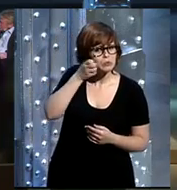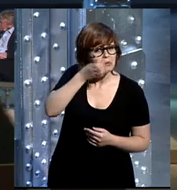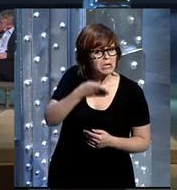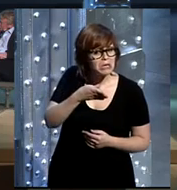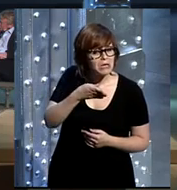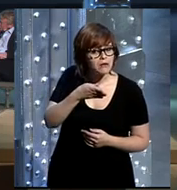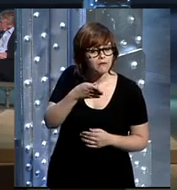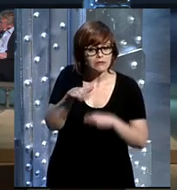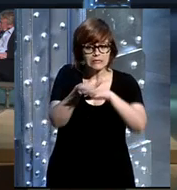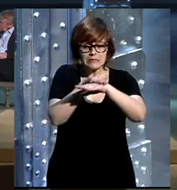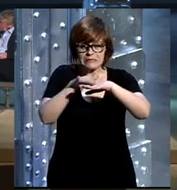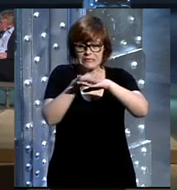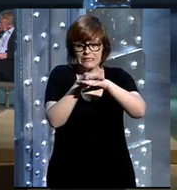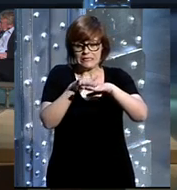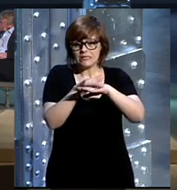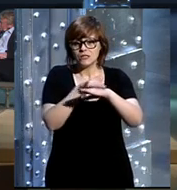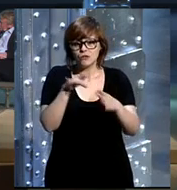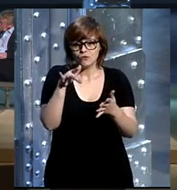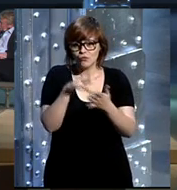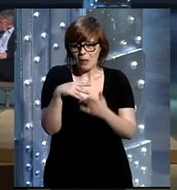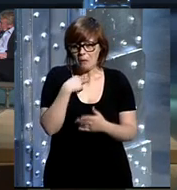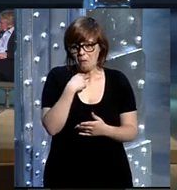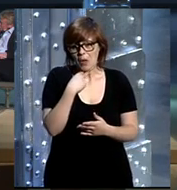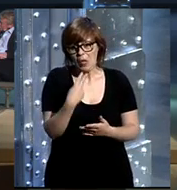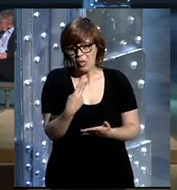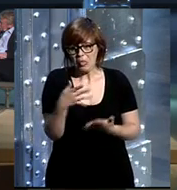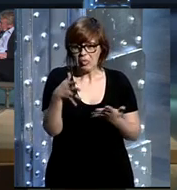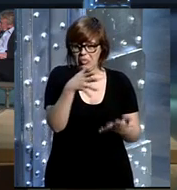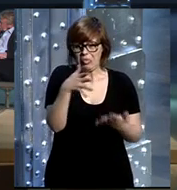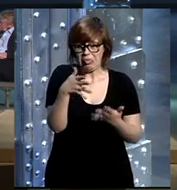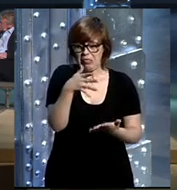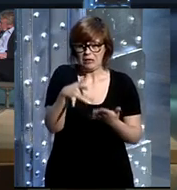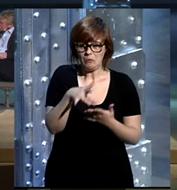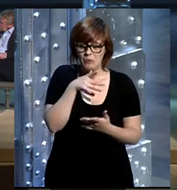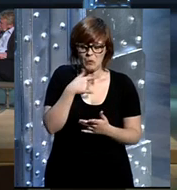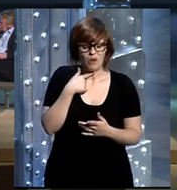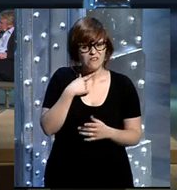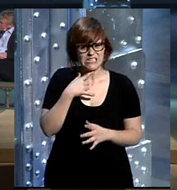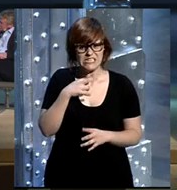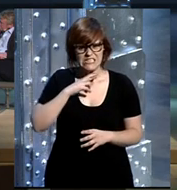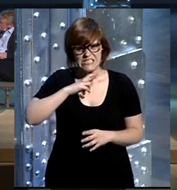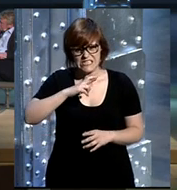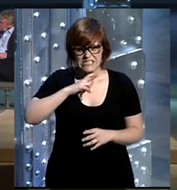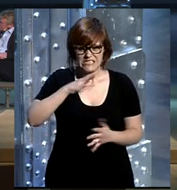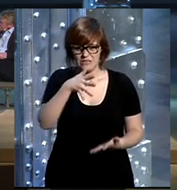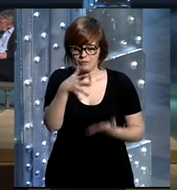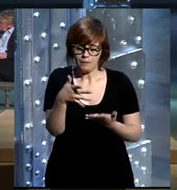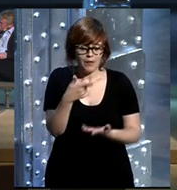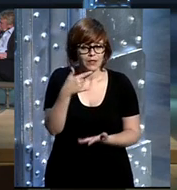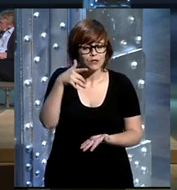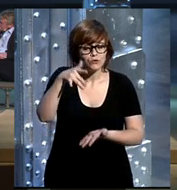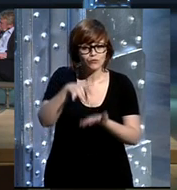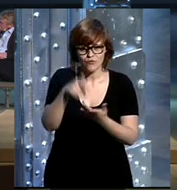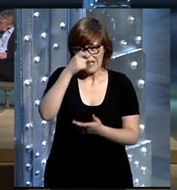que excusar porque tengo una voz un tanto torpe y cansina porque vengo con un, en fin,